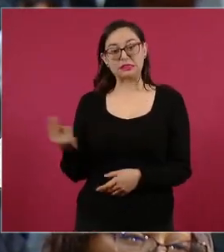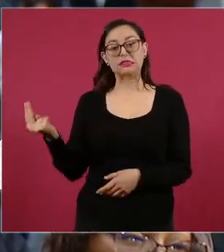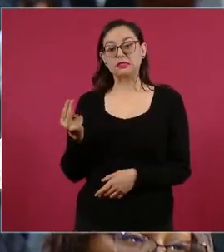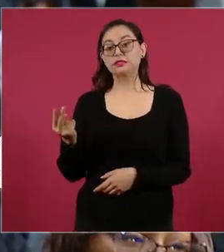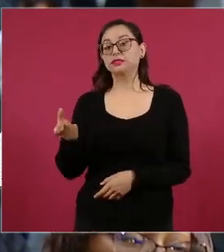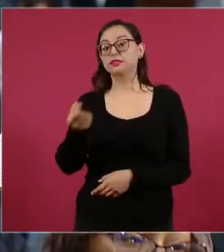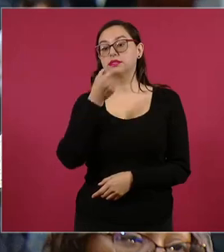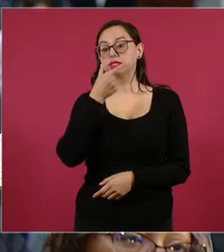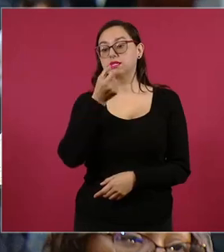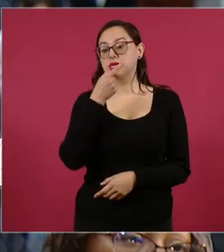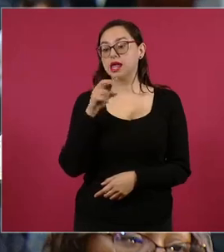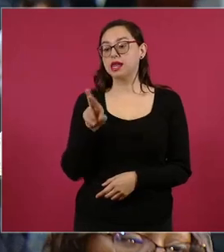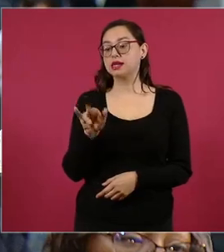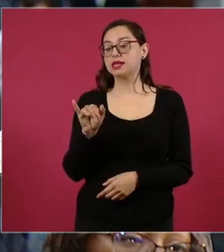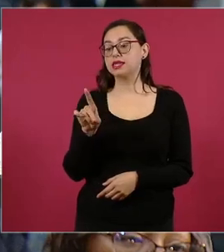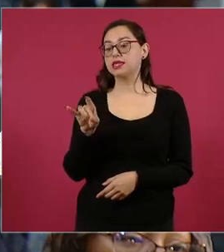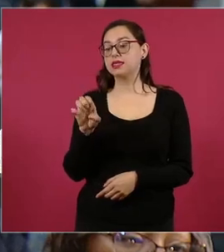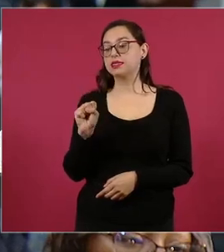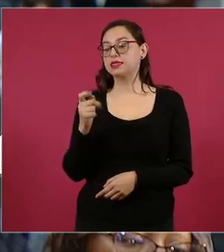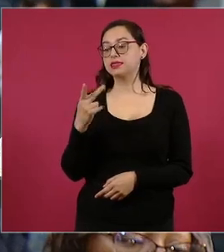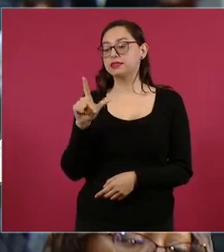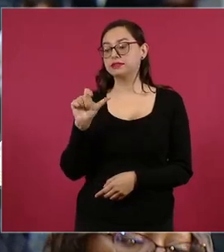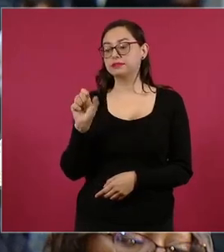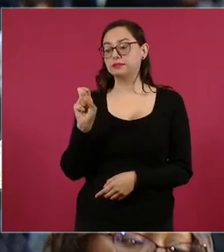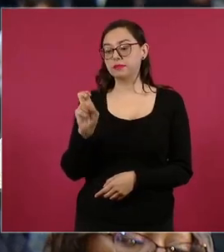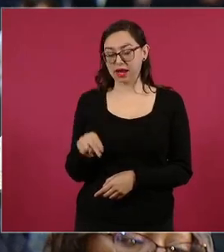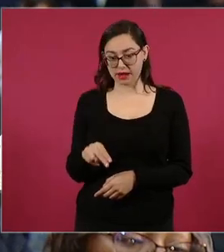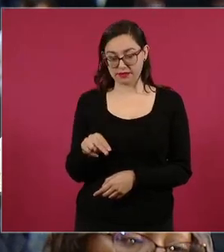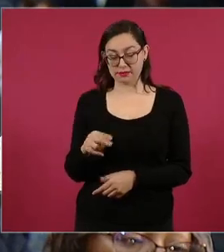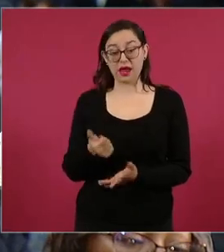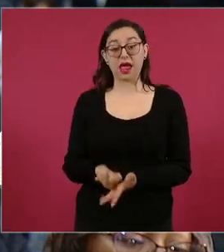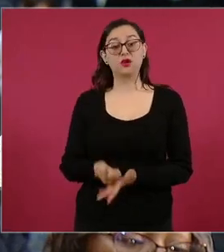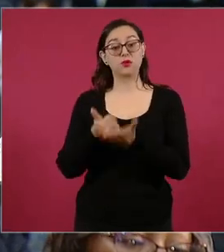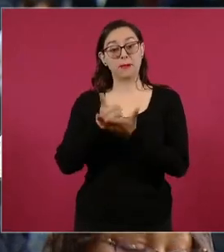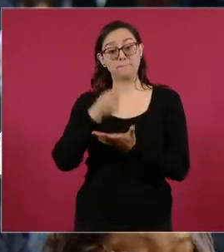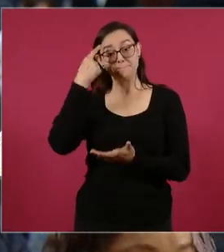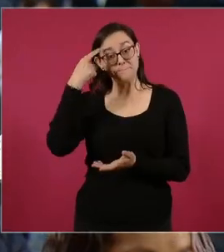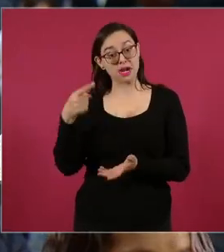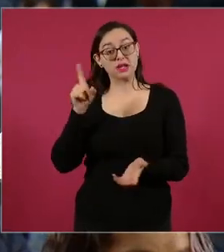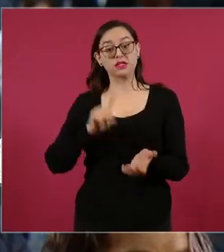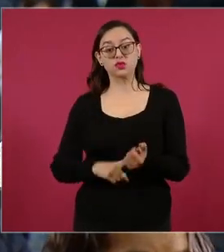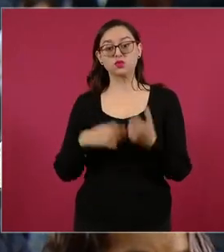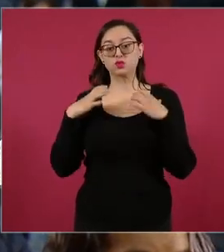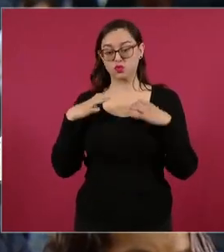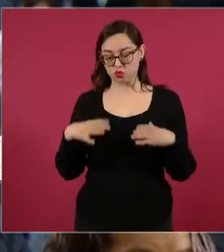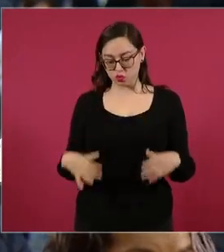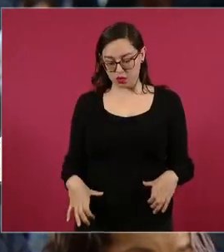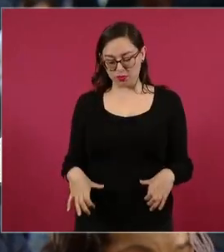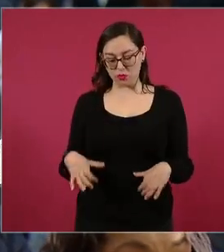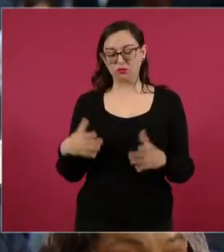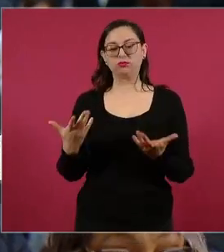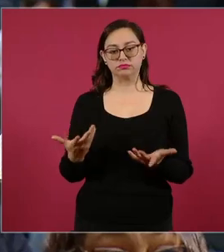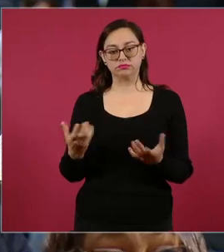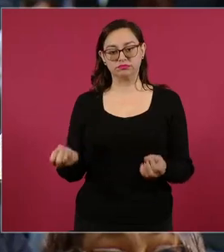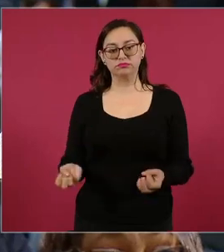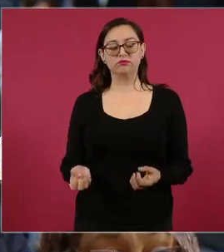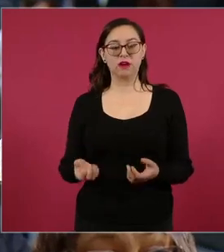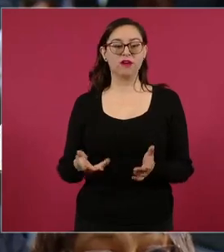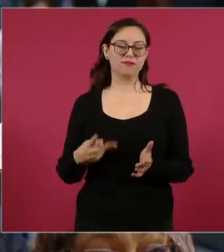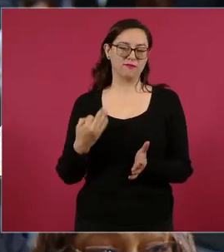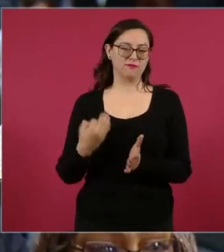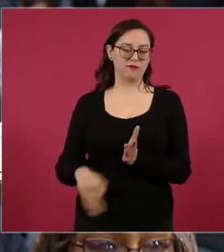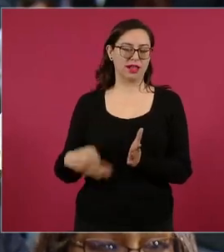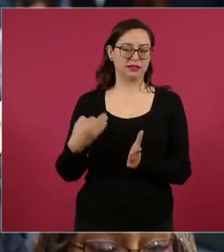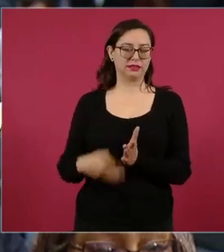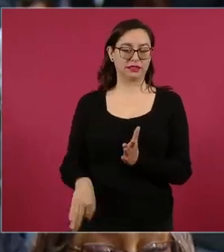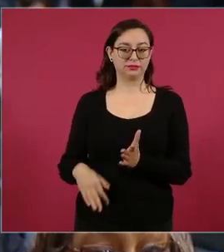Ridisplan, que contribuye a generar una proteína de la cual ella carece, porque esta atrofia